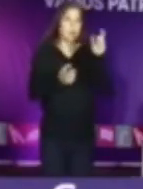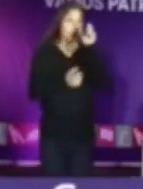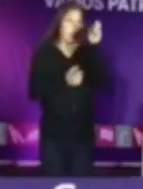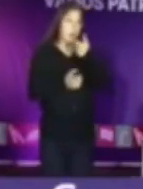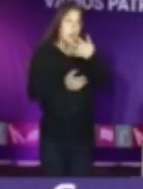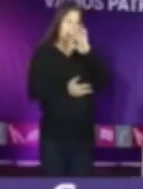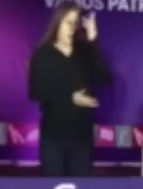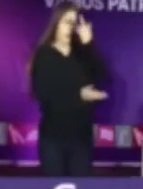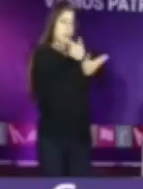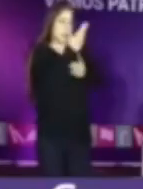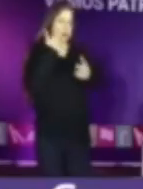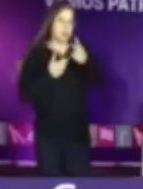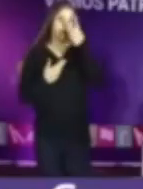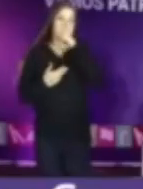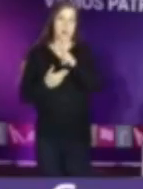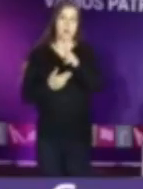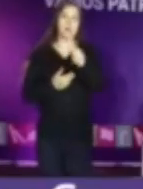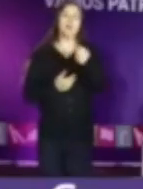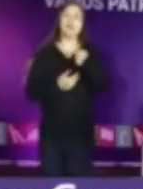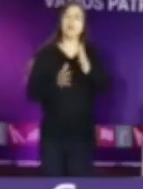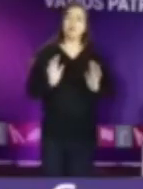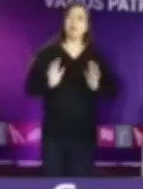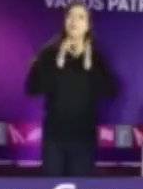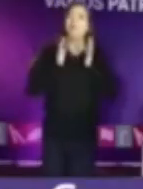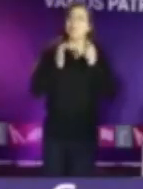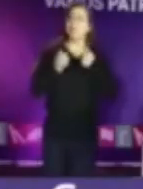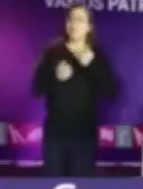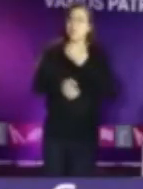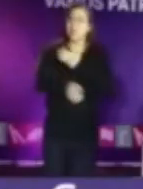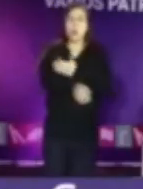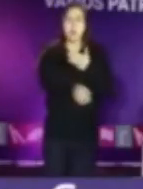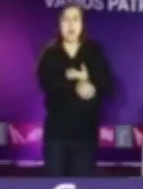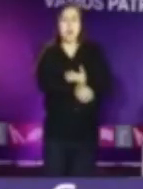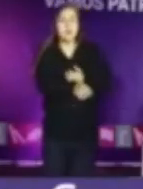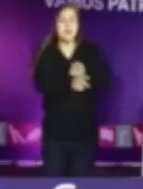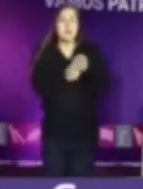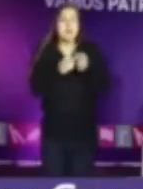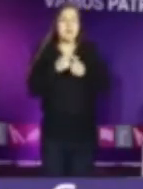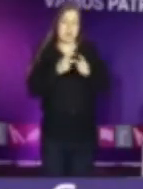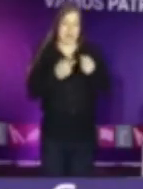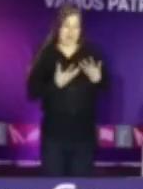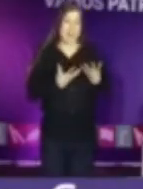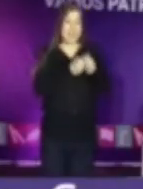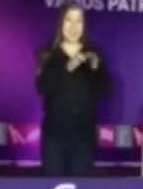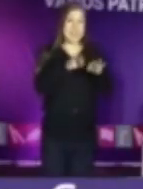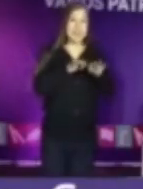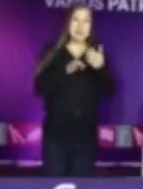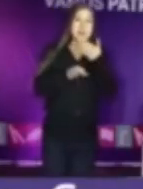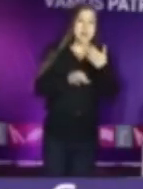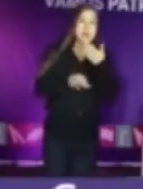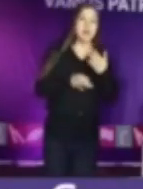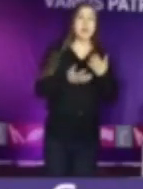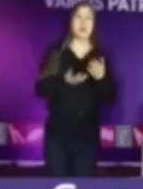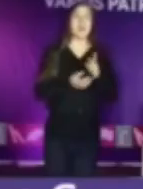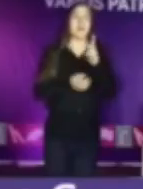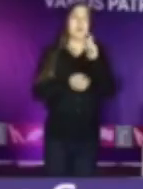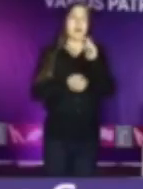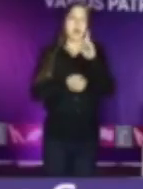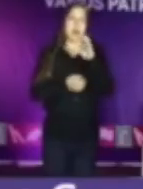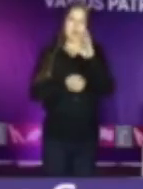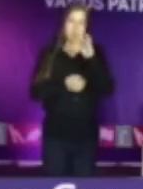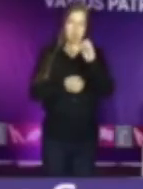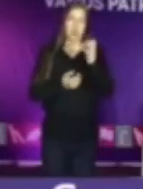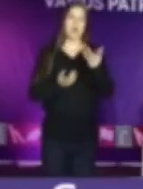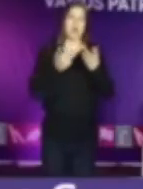México, a mí me sorprendía que mis compañeros que empezaron conmigo, Raimundo Rivapalacio, toda